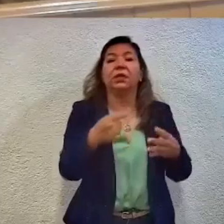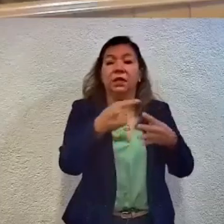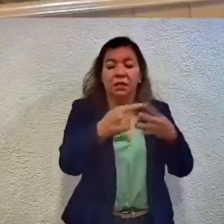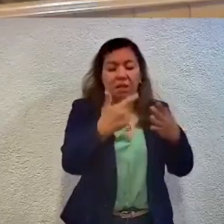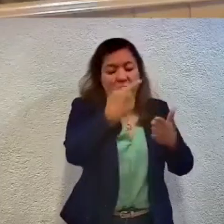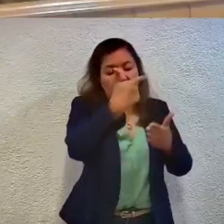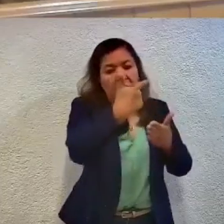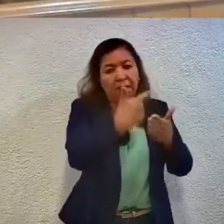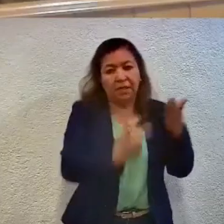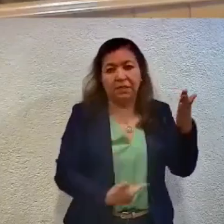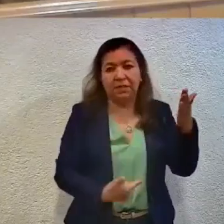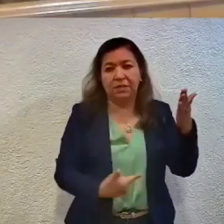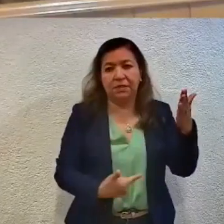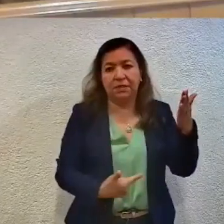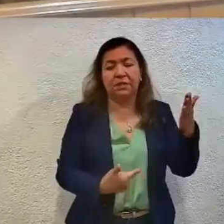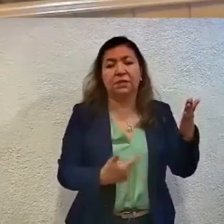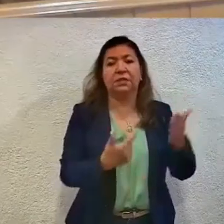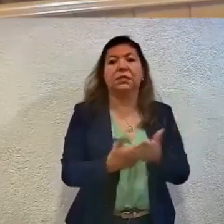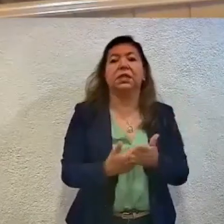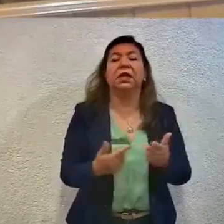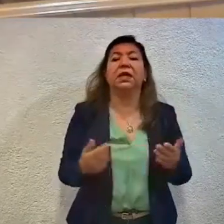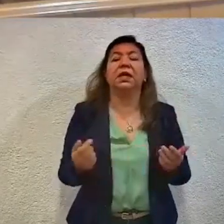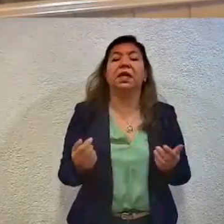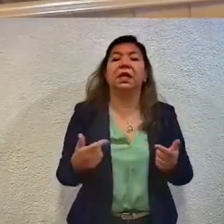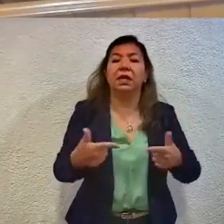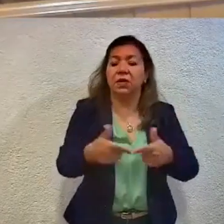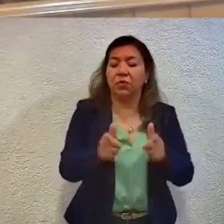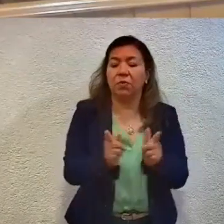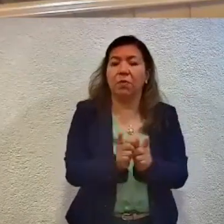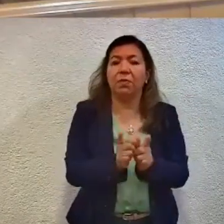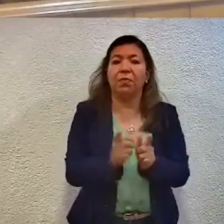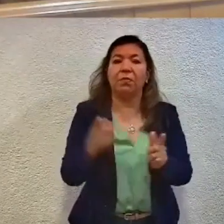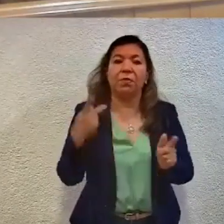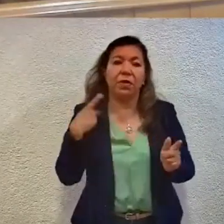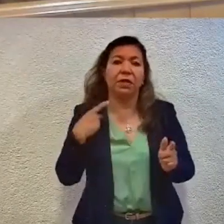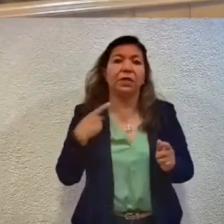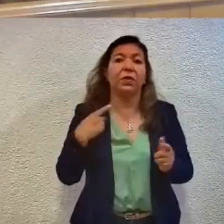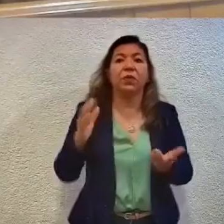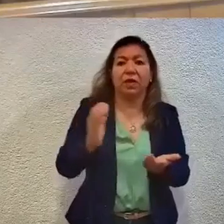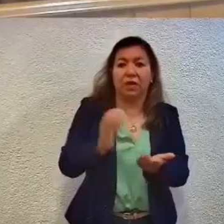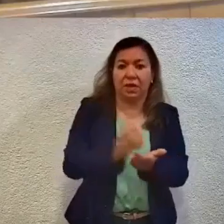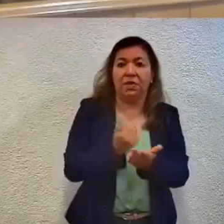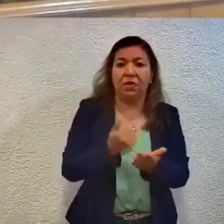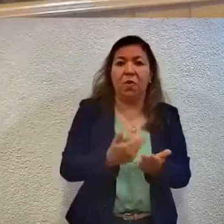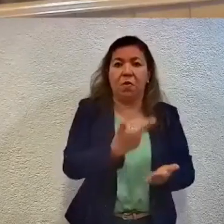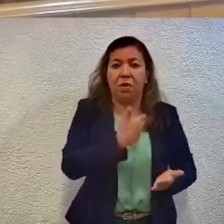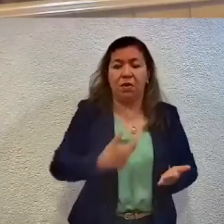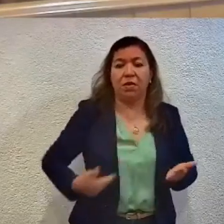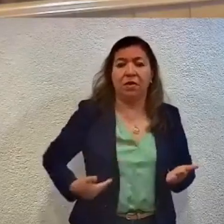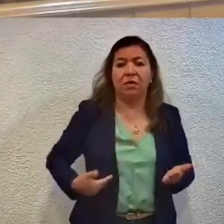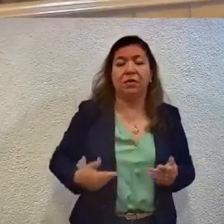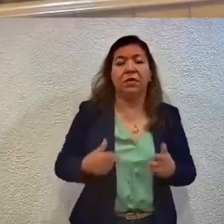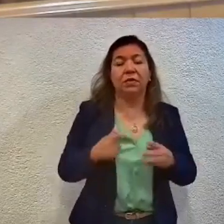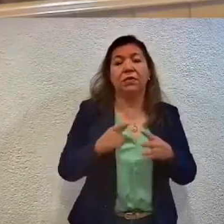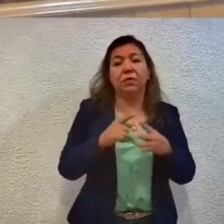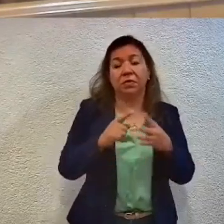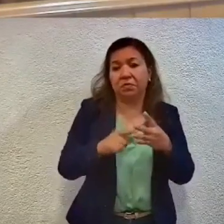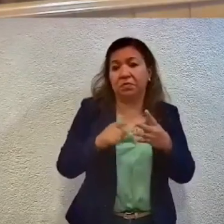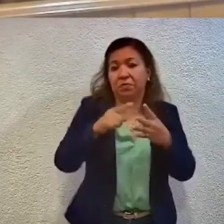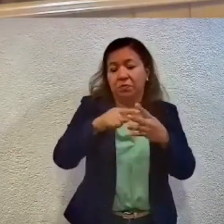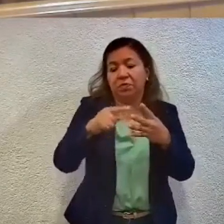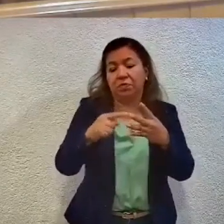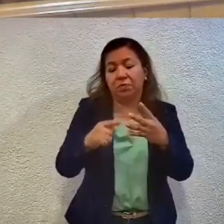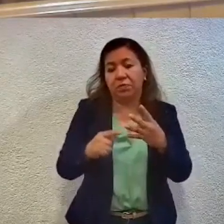por género de las listas de candidaturas registradas, iniciando con el partido político que obtuvo la mayor votación municipal válida y